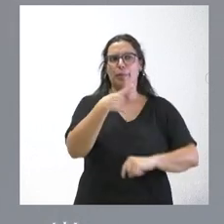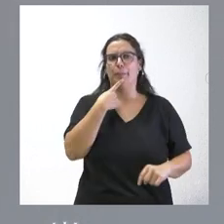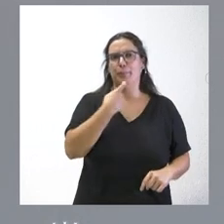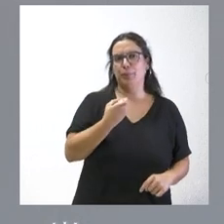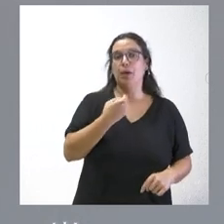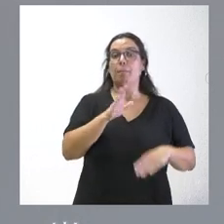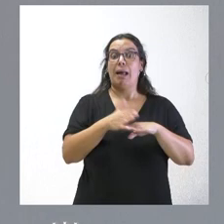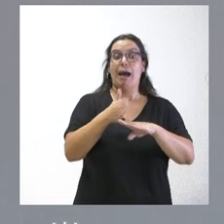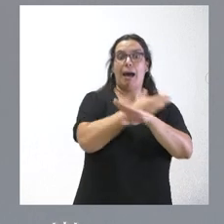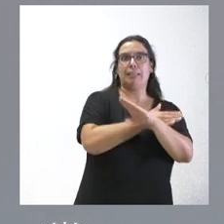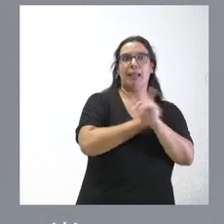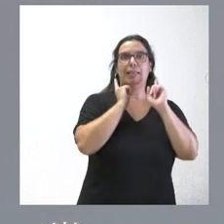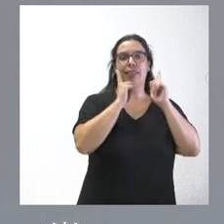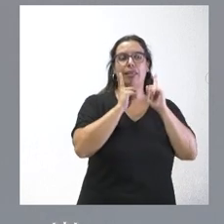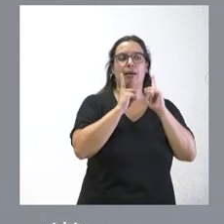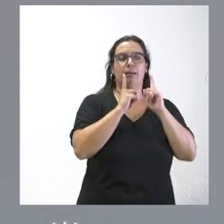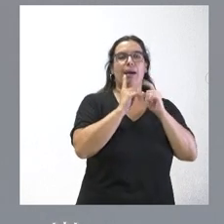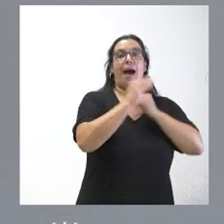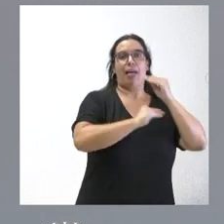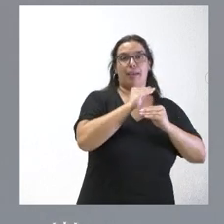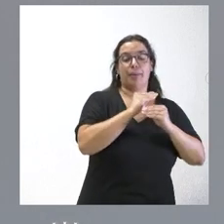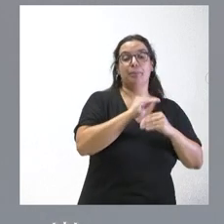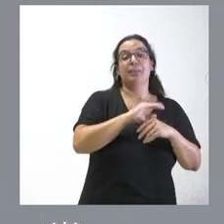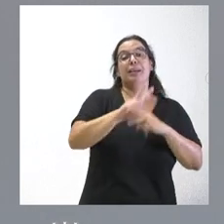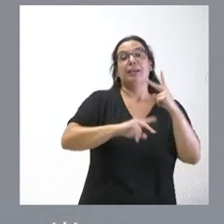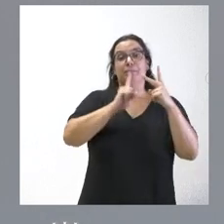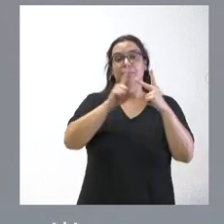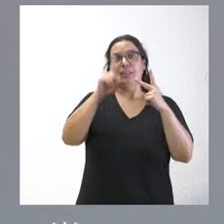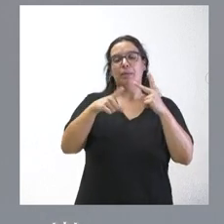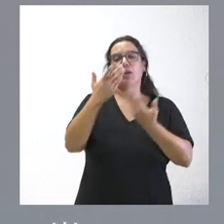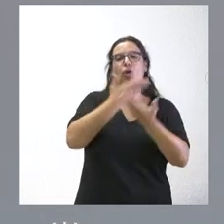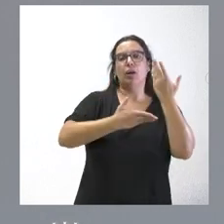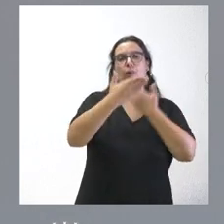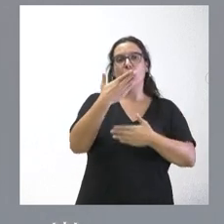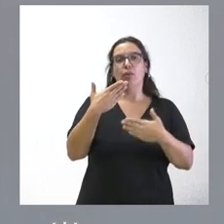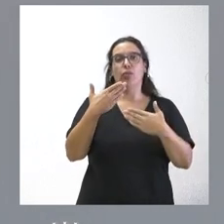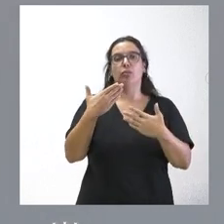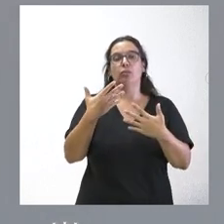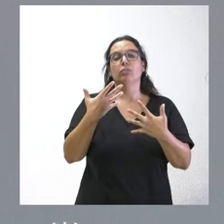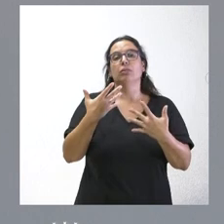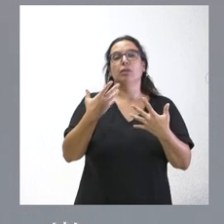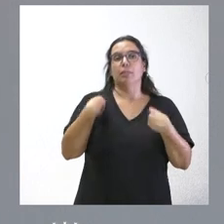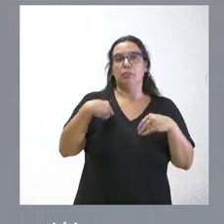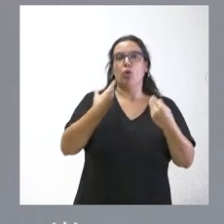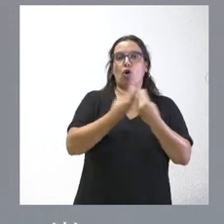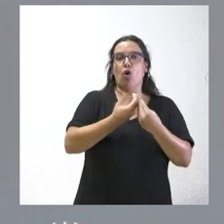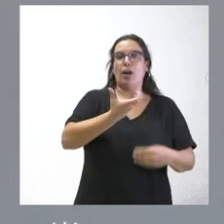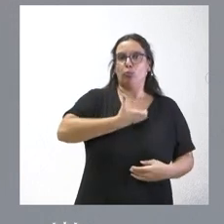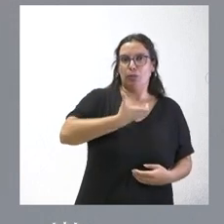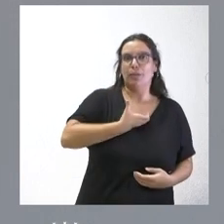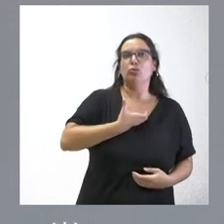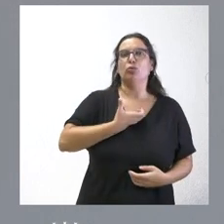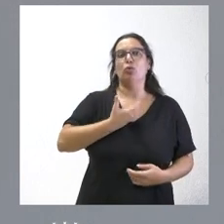actuar con carácter previo el segundo es la colaboración que tenemos dentro de los acuerdos marcos con las propias corporaciones locales que También